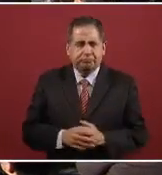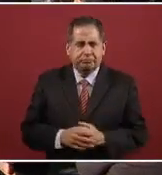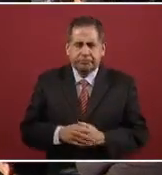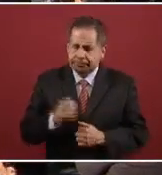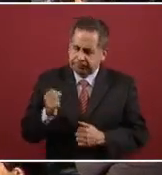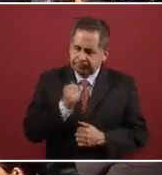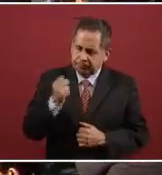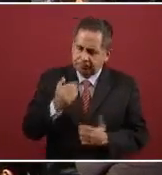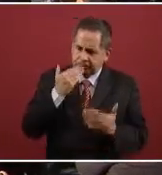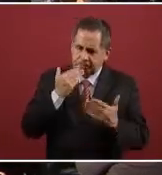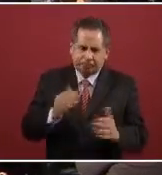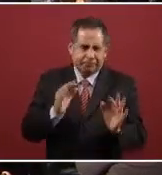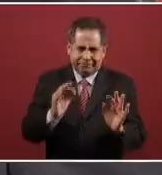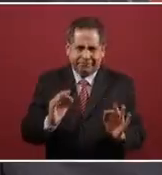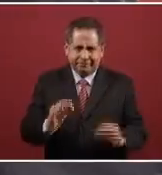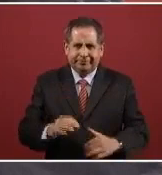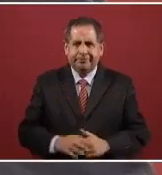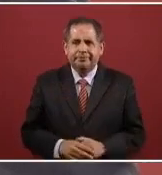afortunadamente